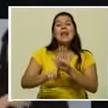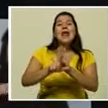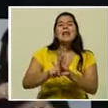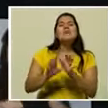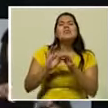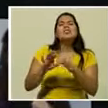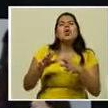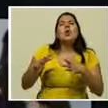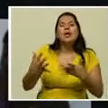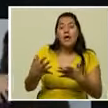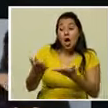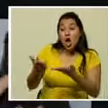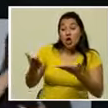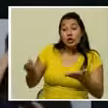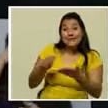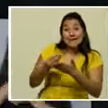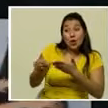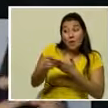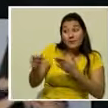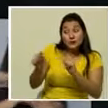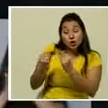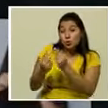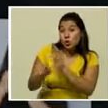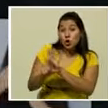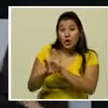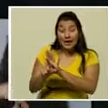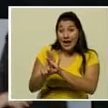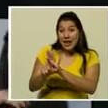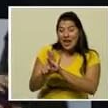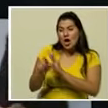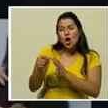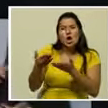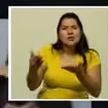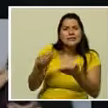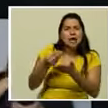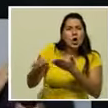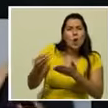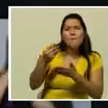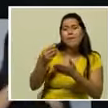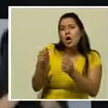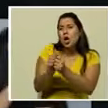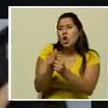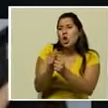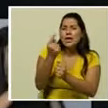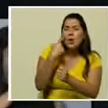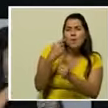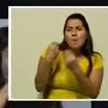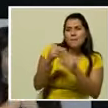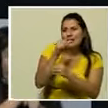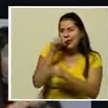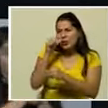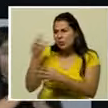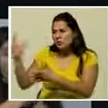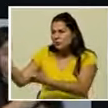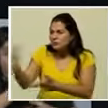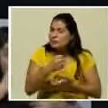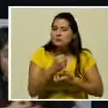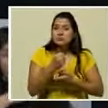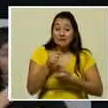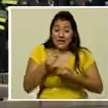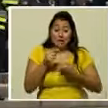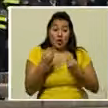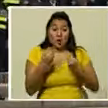para atacar el financiamiento del crimen organizado y dar garantías a quienes trabajan con honestidad y